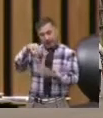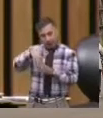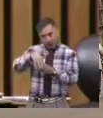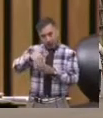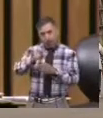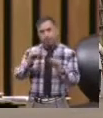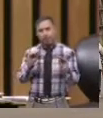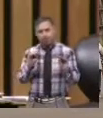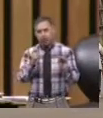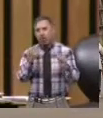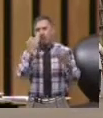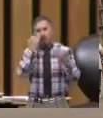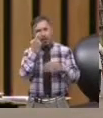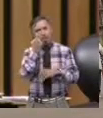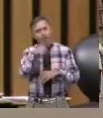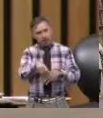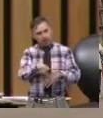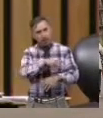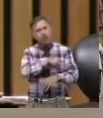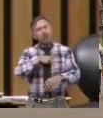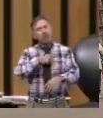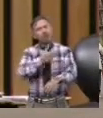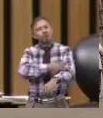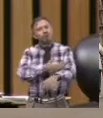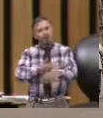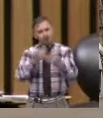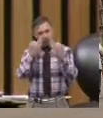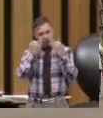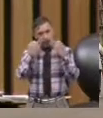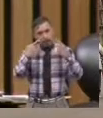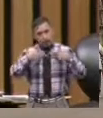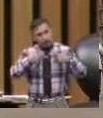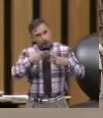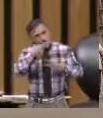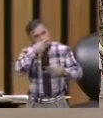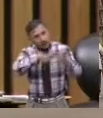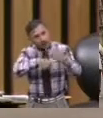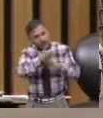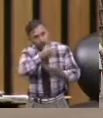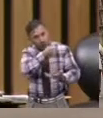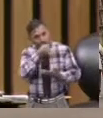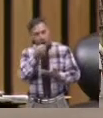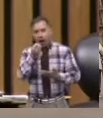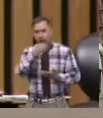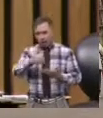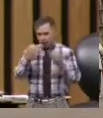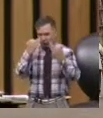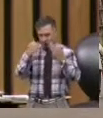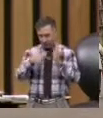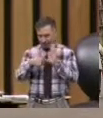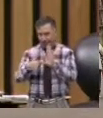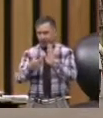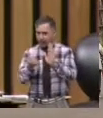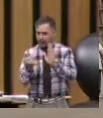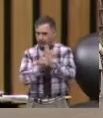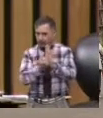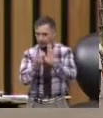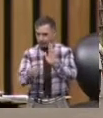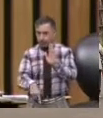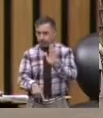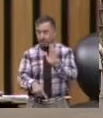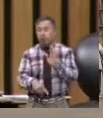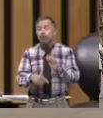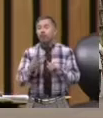que exige transparentar el nombre de la persona que aporta cada peso. En consecuencia, ante la omisión de reportar el